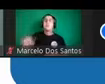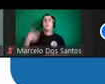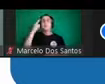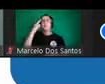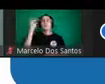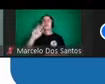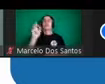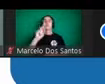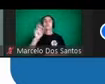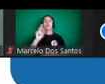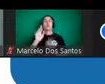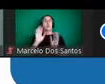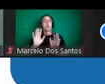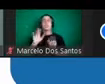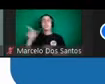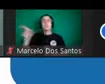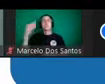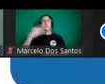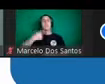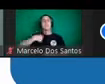haciendo,